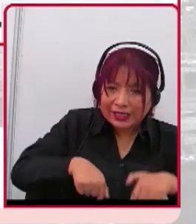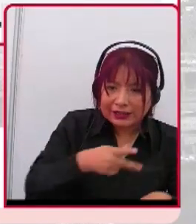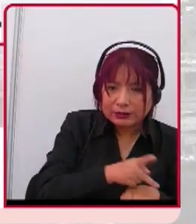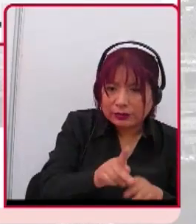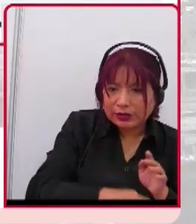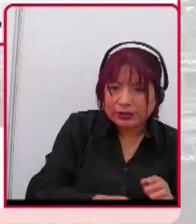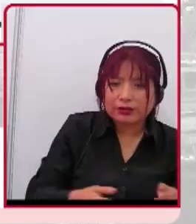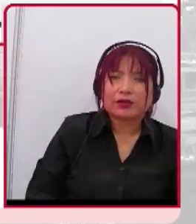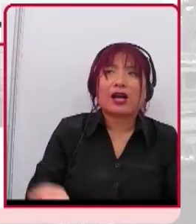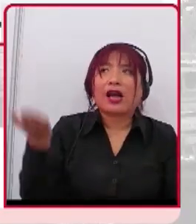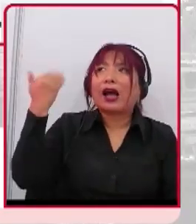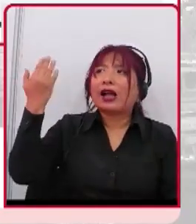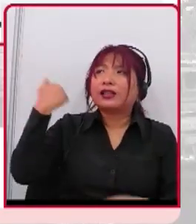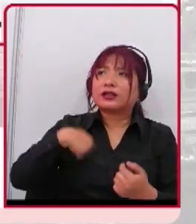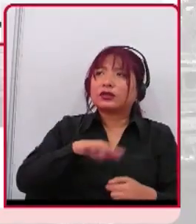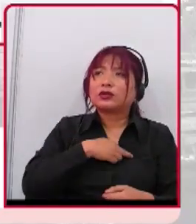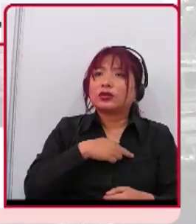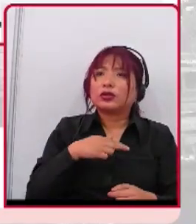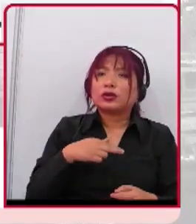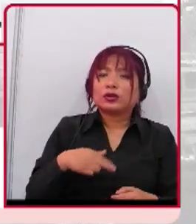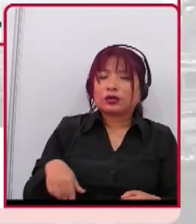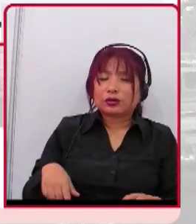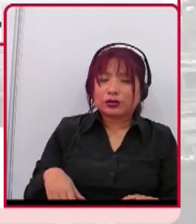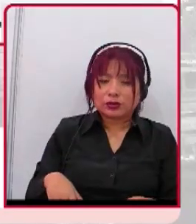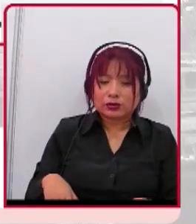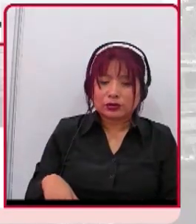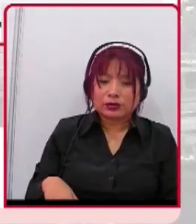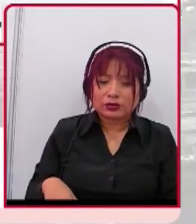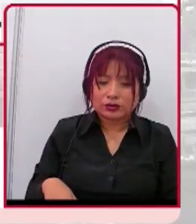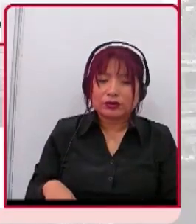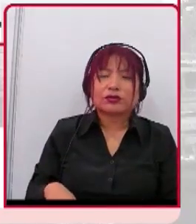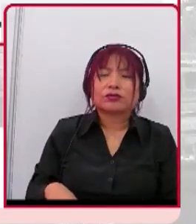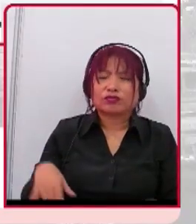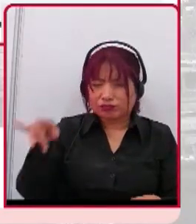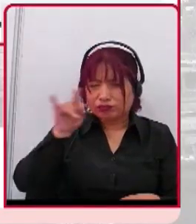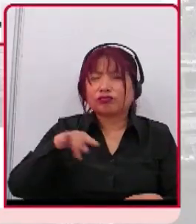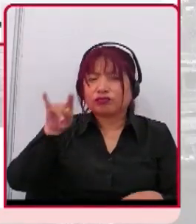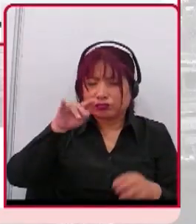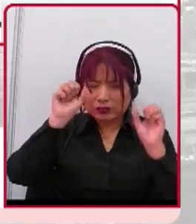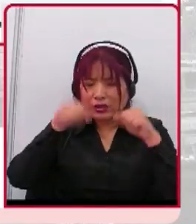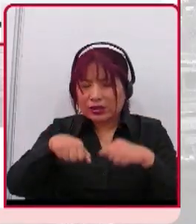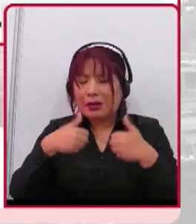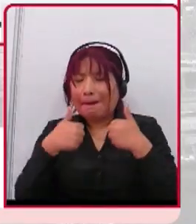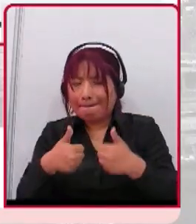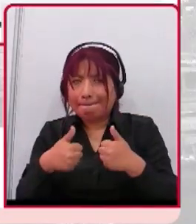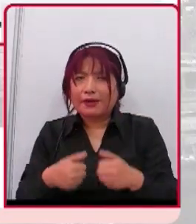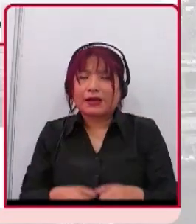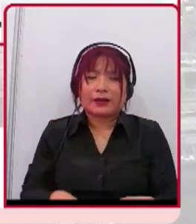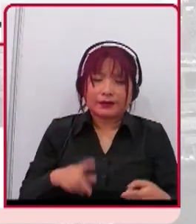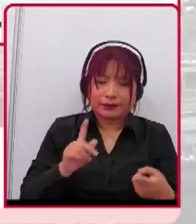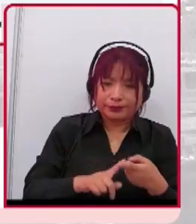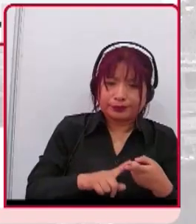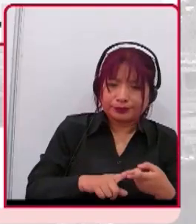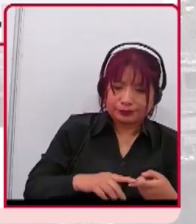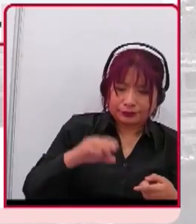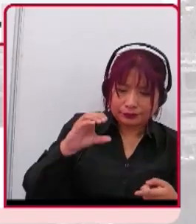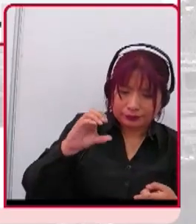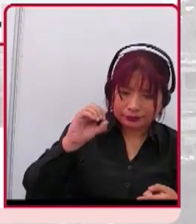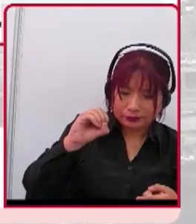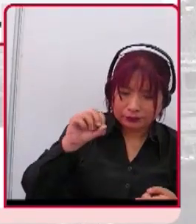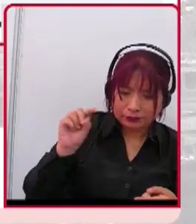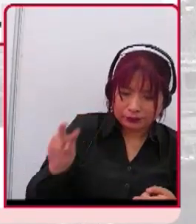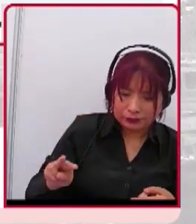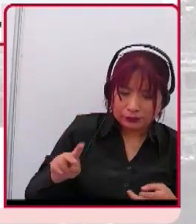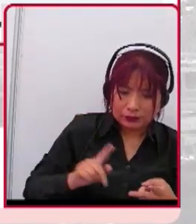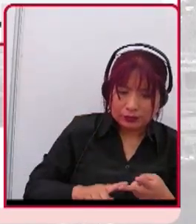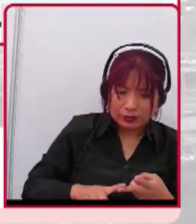cierto, tradicionalmente nos ha sido de utilidad el uso de estos reactivos, sin embargo,